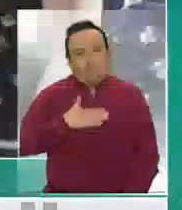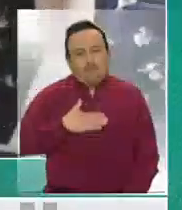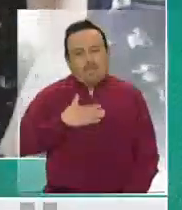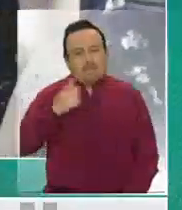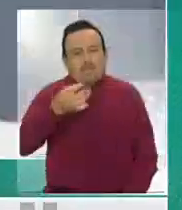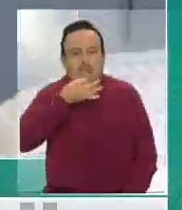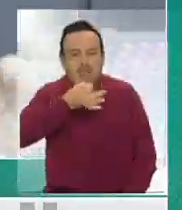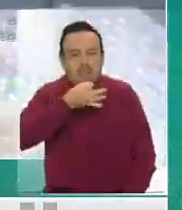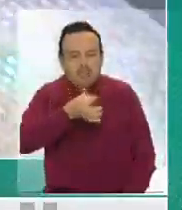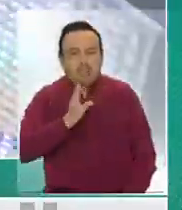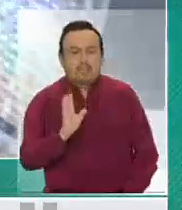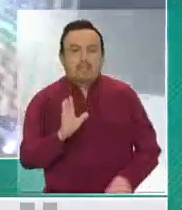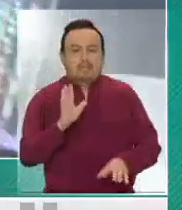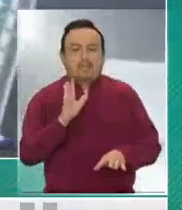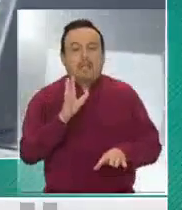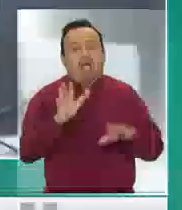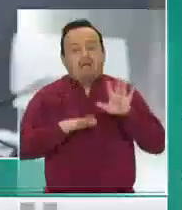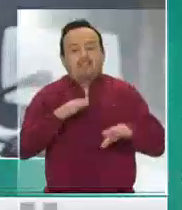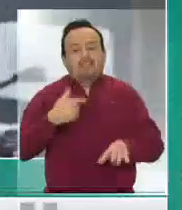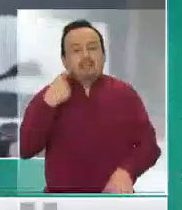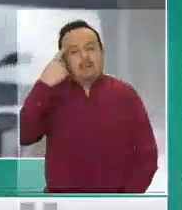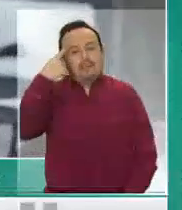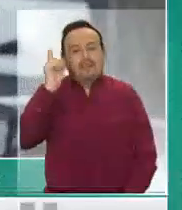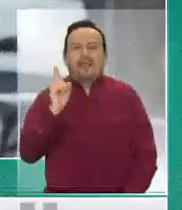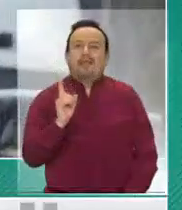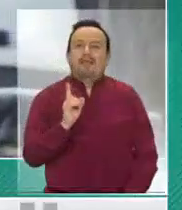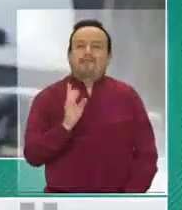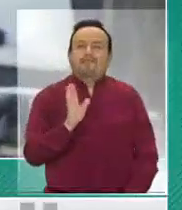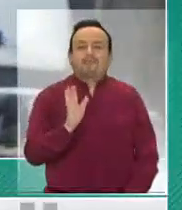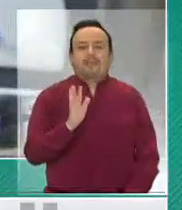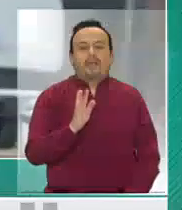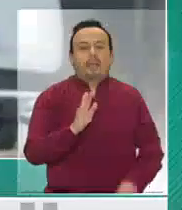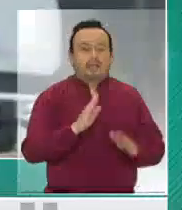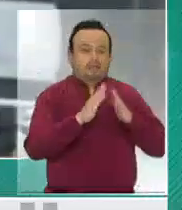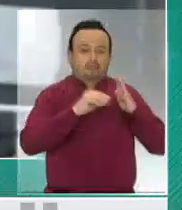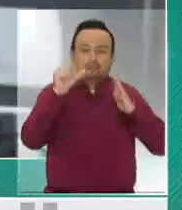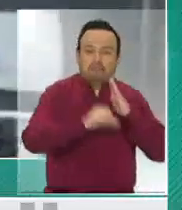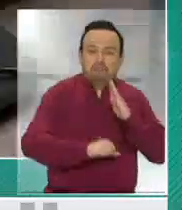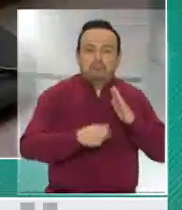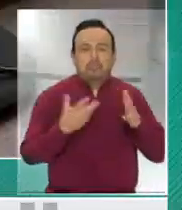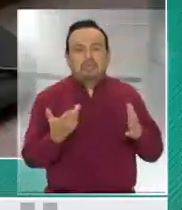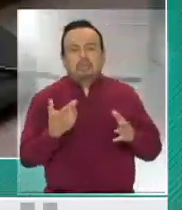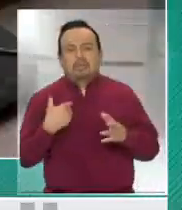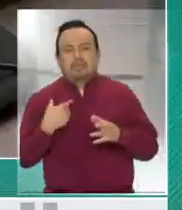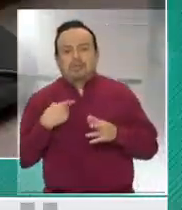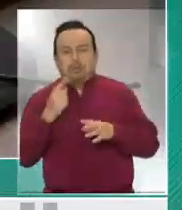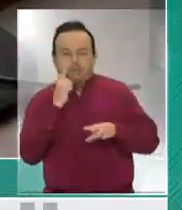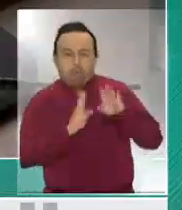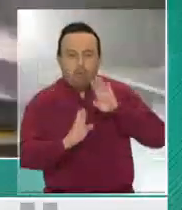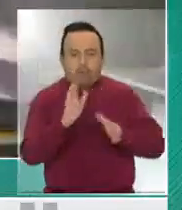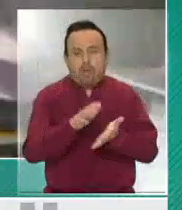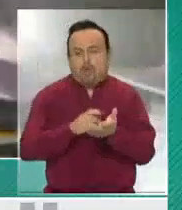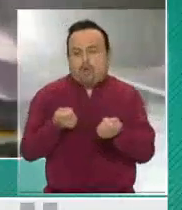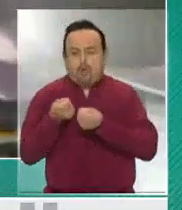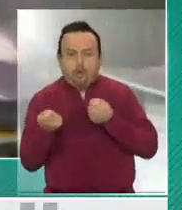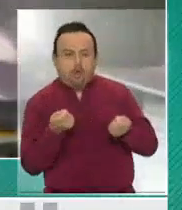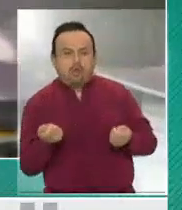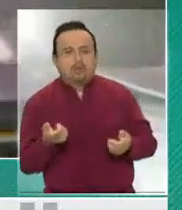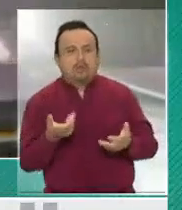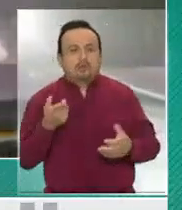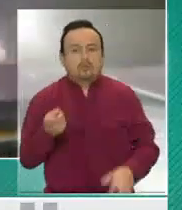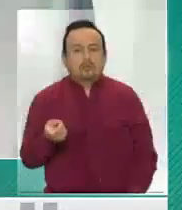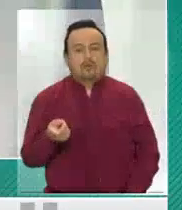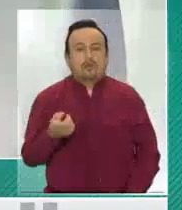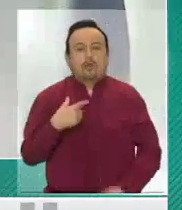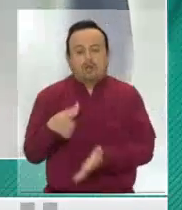lo comentara. A veces existe cierta fantasía, ¿no?, de decir no se decreta una cuarentena total porque se está protegiendo a la economía, como si la economía